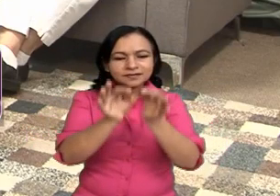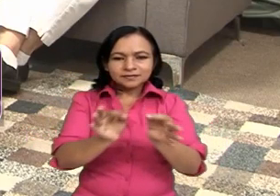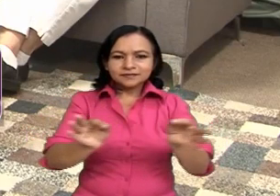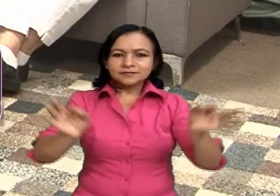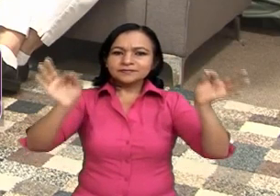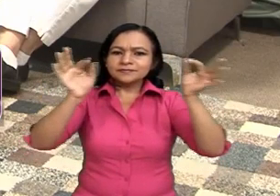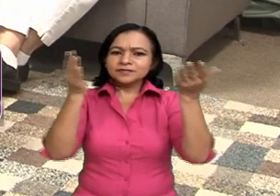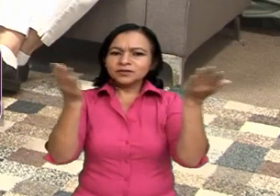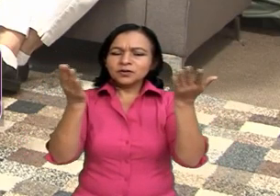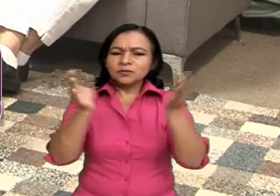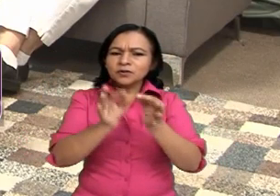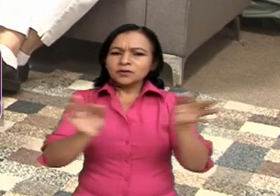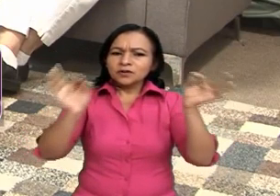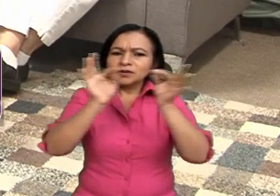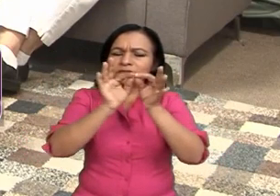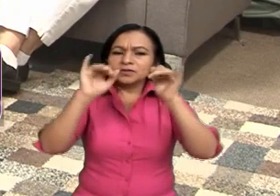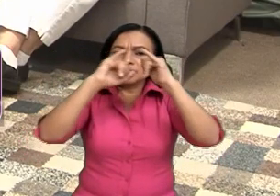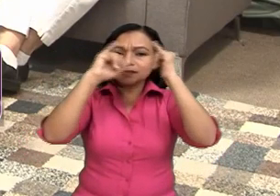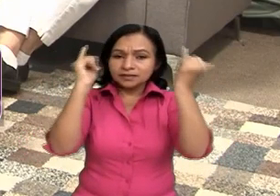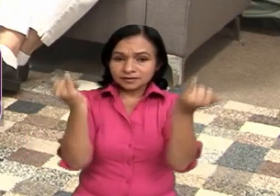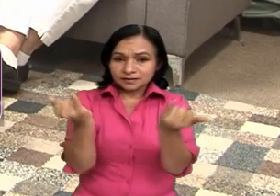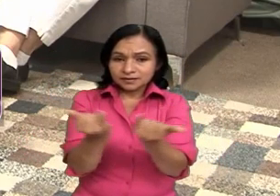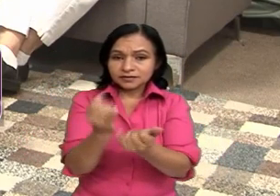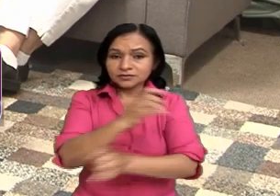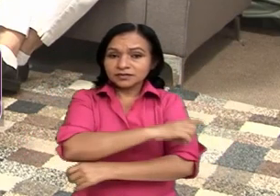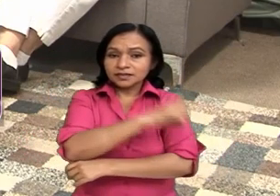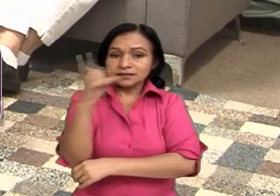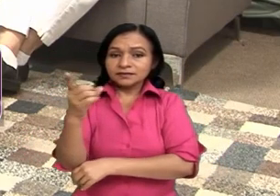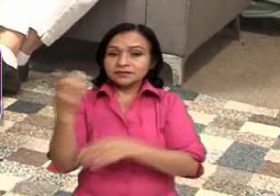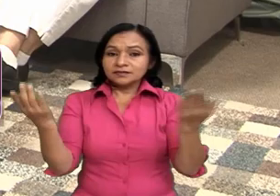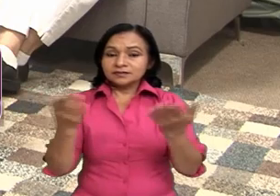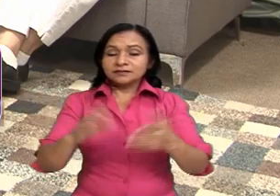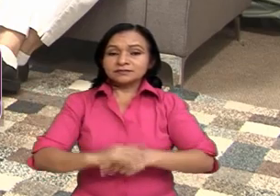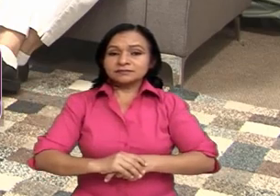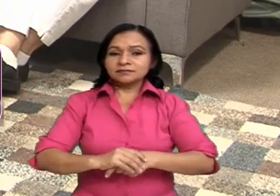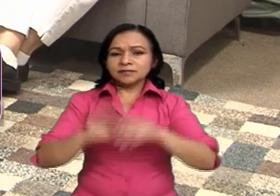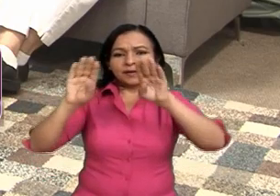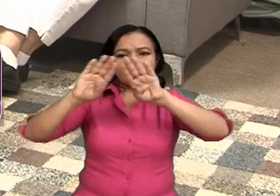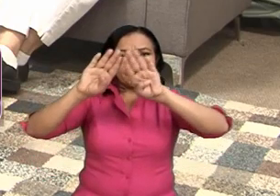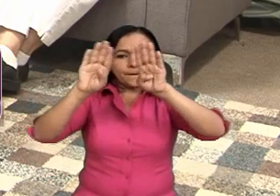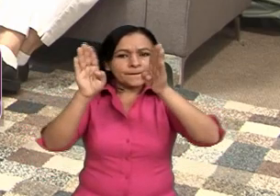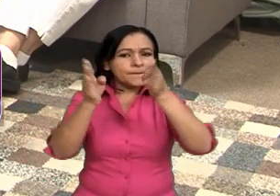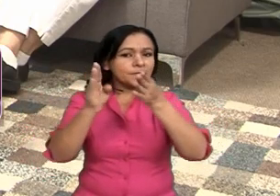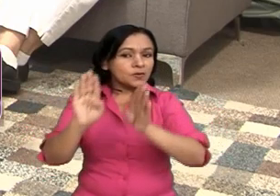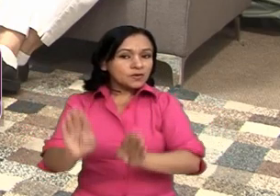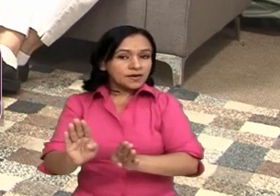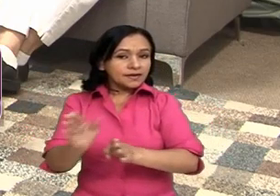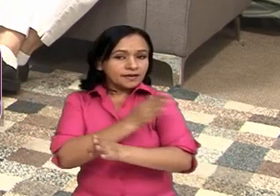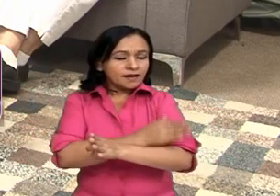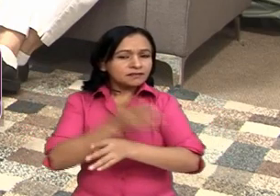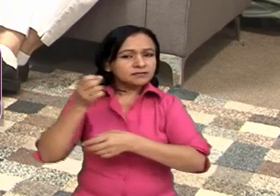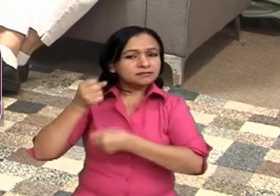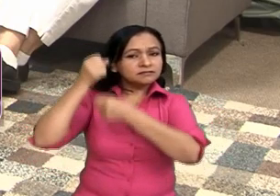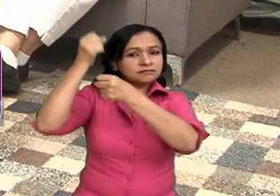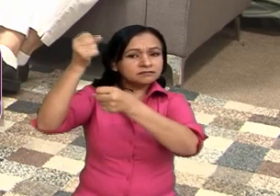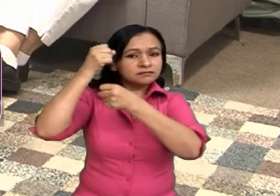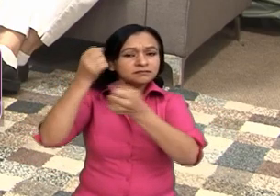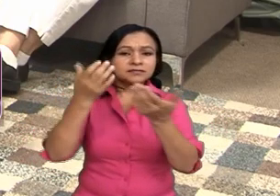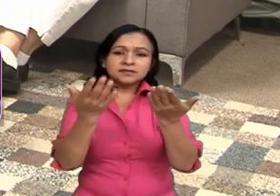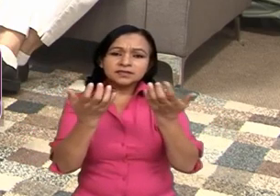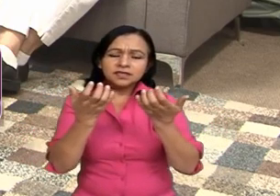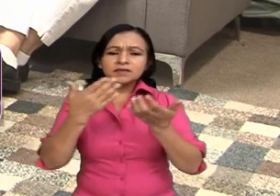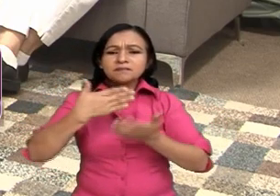mundo se da la discusión, porque inicialmente una de las demandas que las mujeres plantean al momento de levantarse en huelga es mejora de